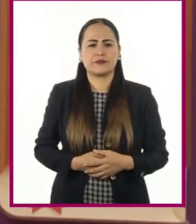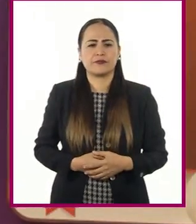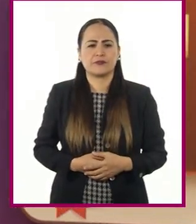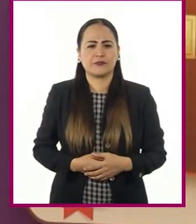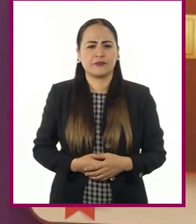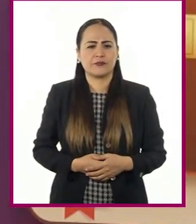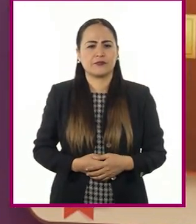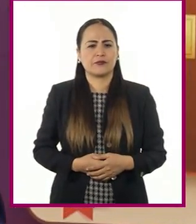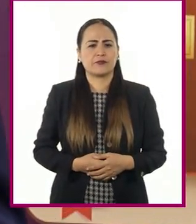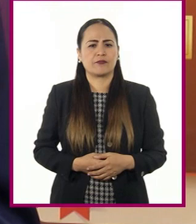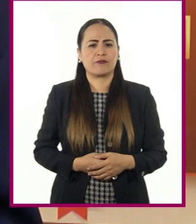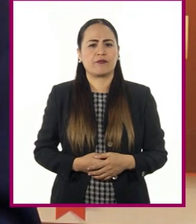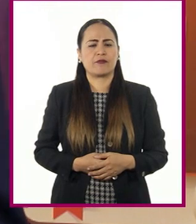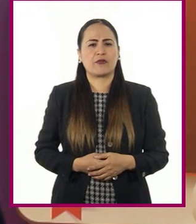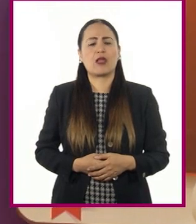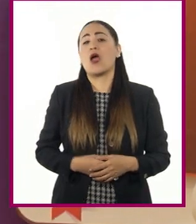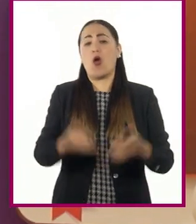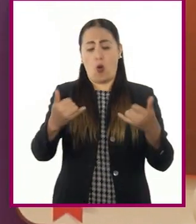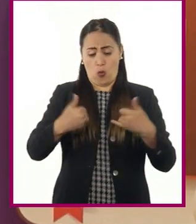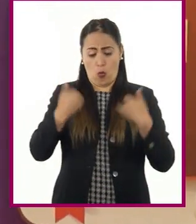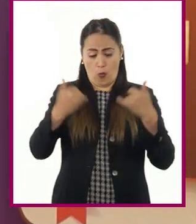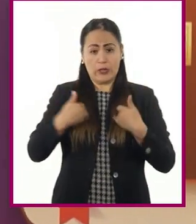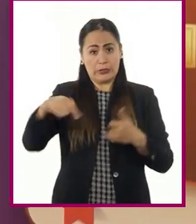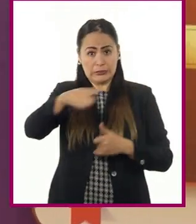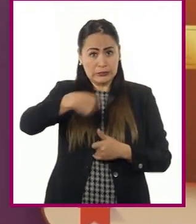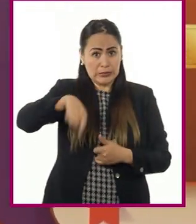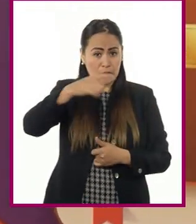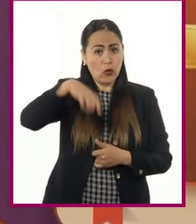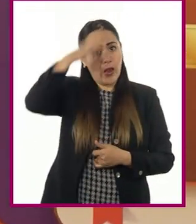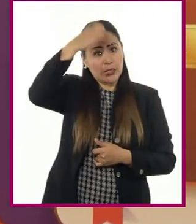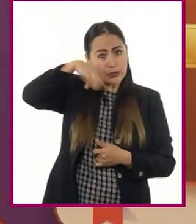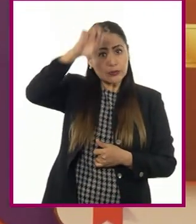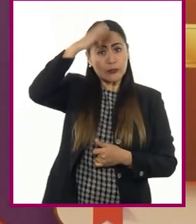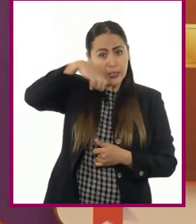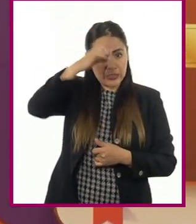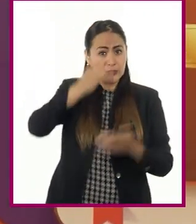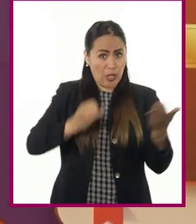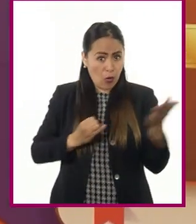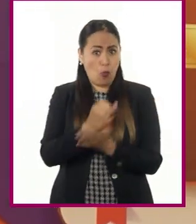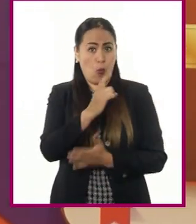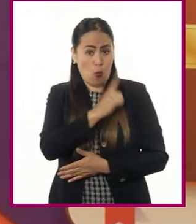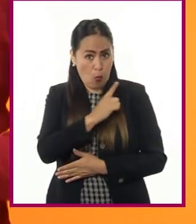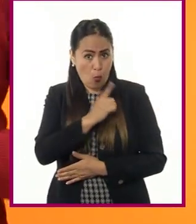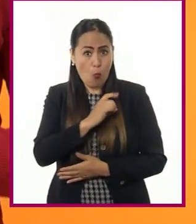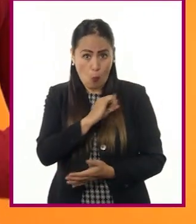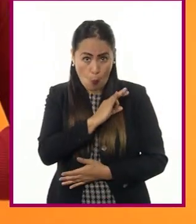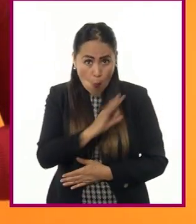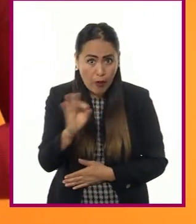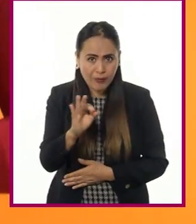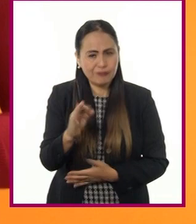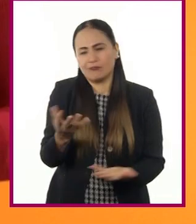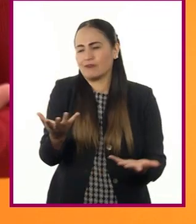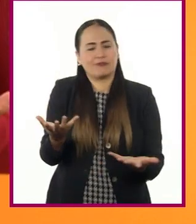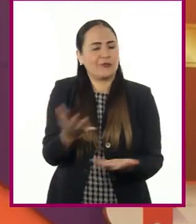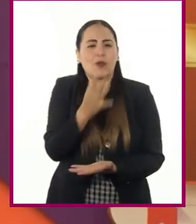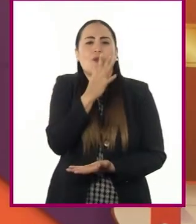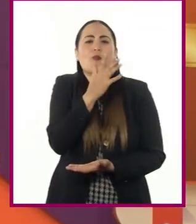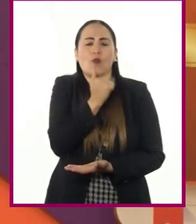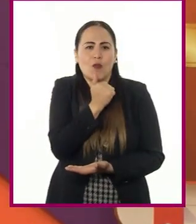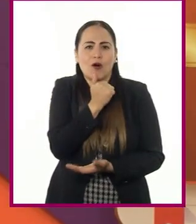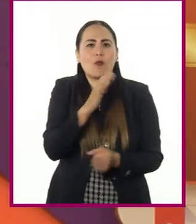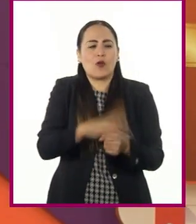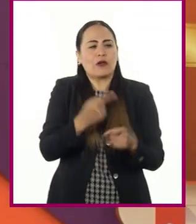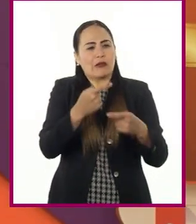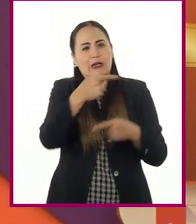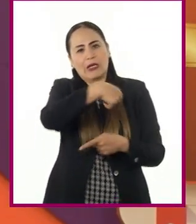Los adolescentes aún carecen de autonomía en muchas esferas de su vida y no pueden aprender a decidir porque otros deciden